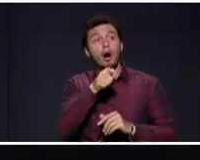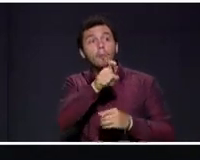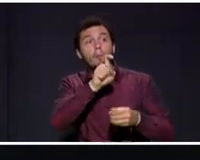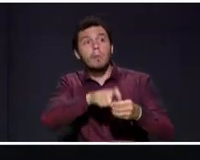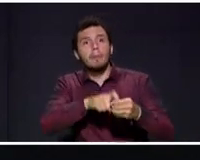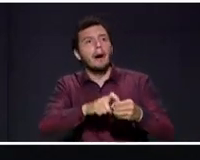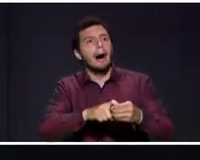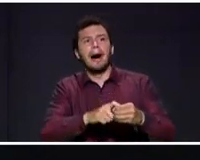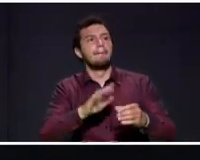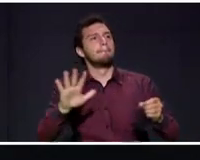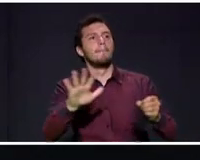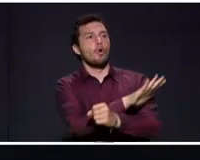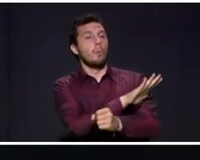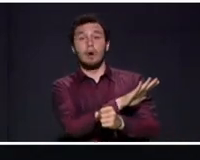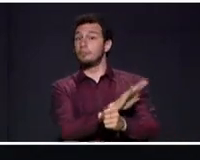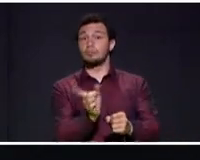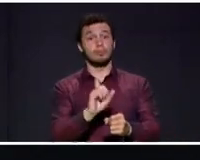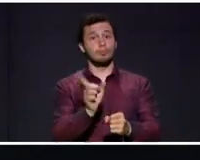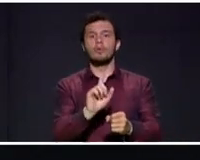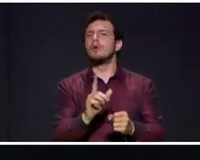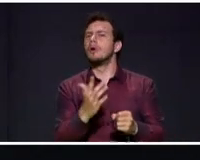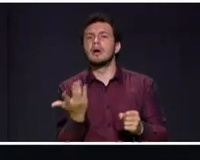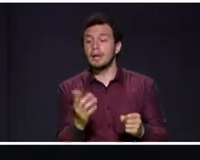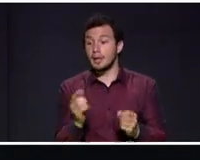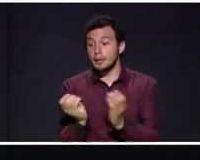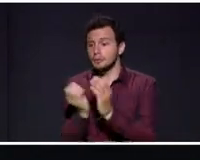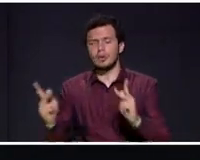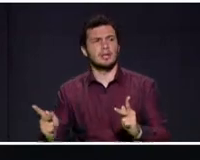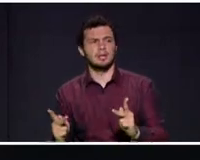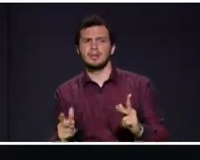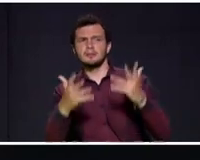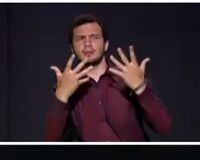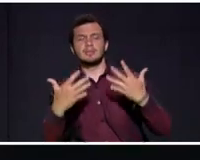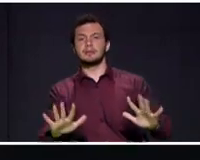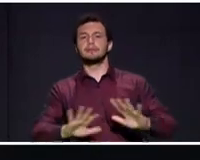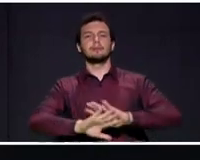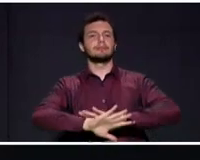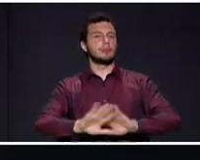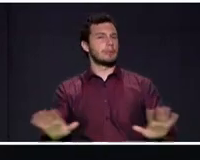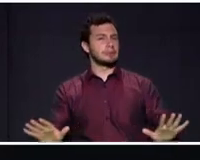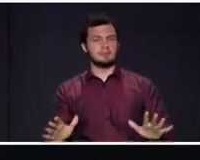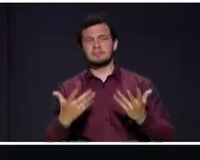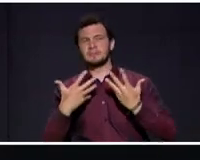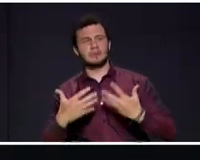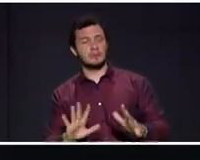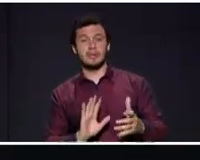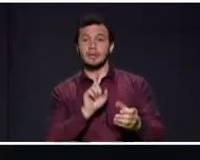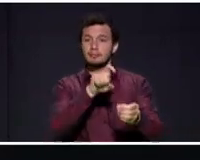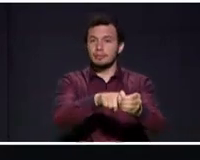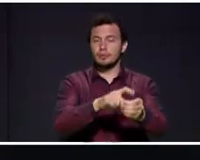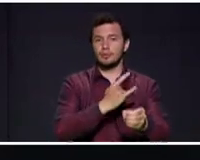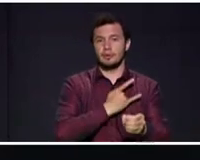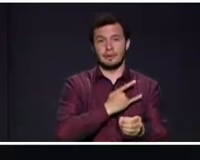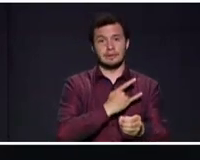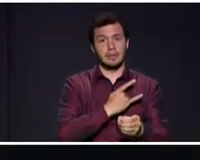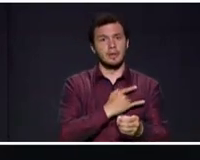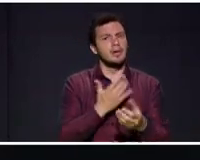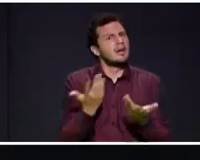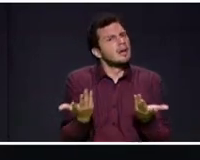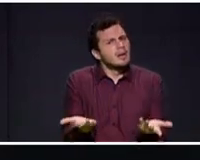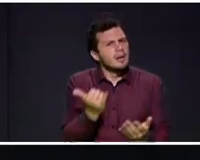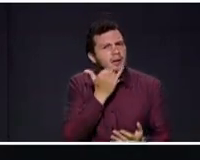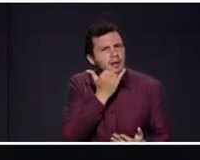ir sino porque ya cada vez menos estudiantes quieren ir es decir ya el problema no es solamente de oferta sino de demanda